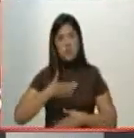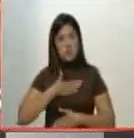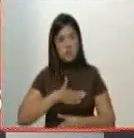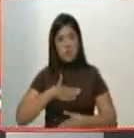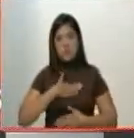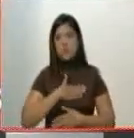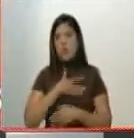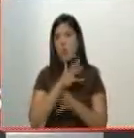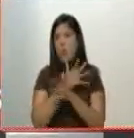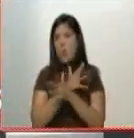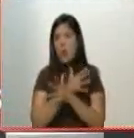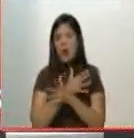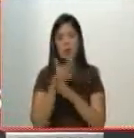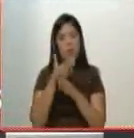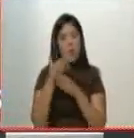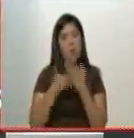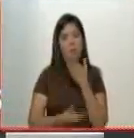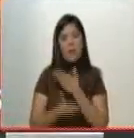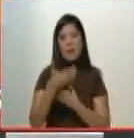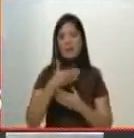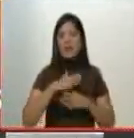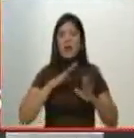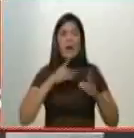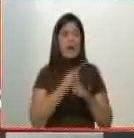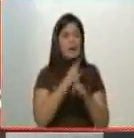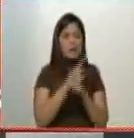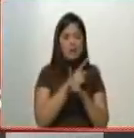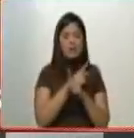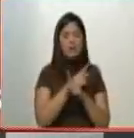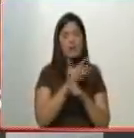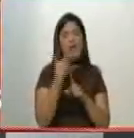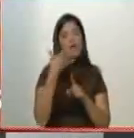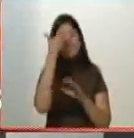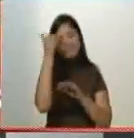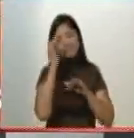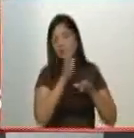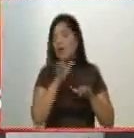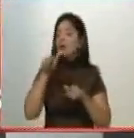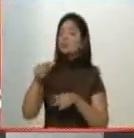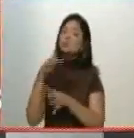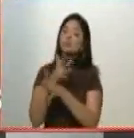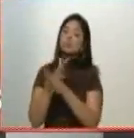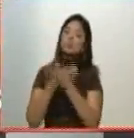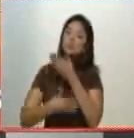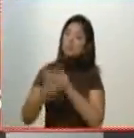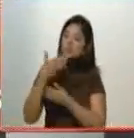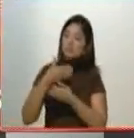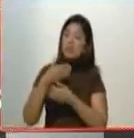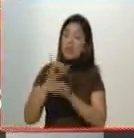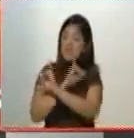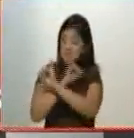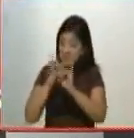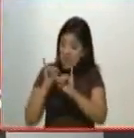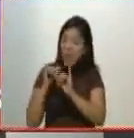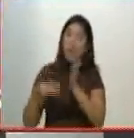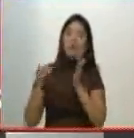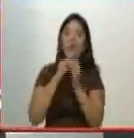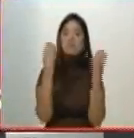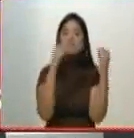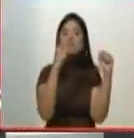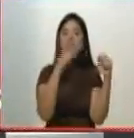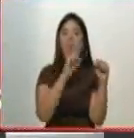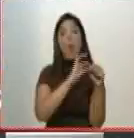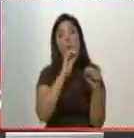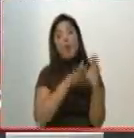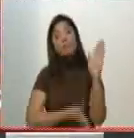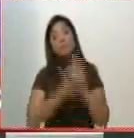la recreación, compartir, bajar un poco la tensión, ¿verdad? Para poder después volver al entrenamiento o ir a la